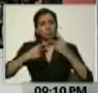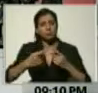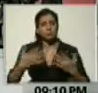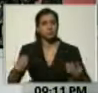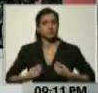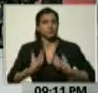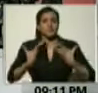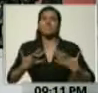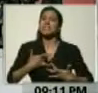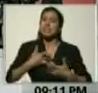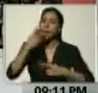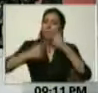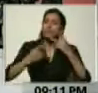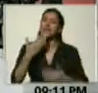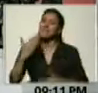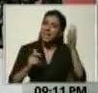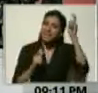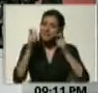Gracias al comandante Chávez,